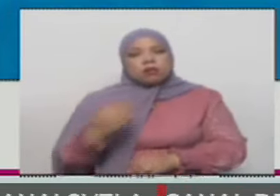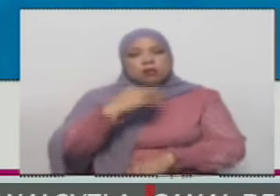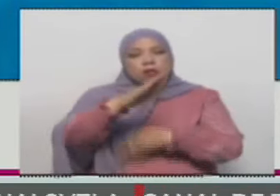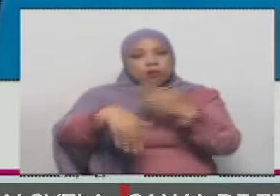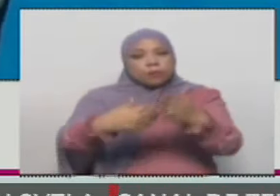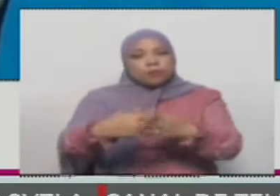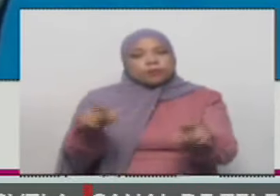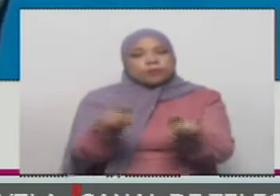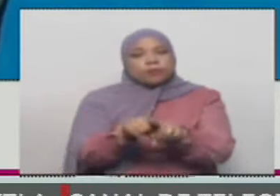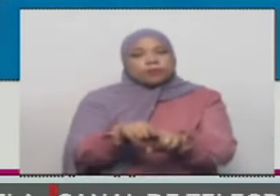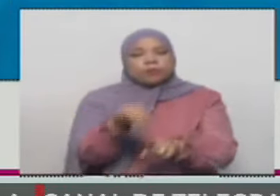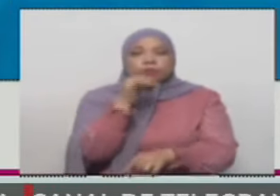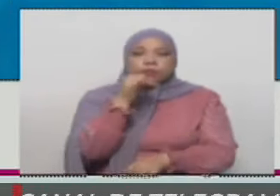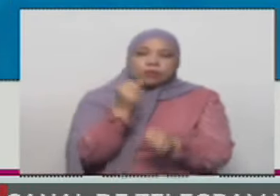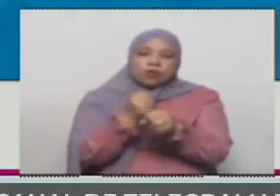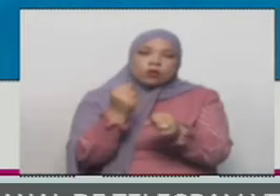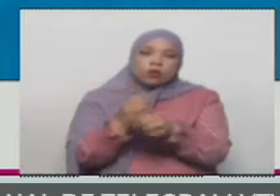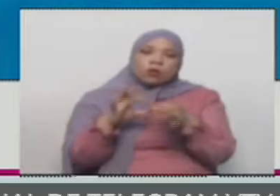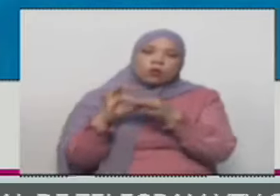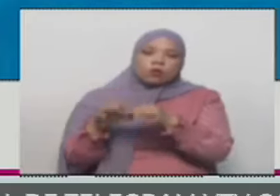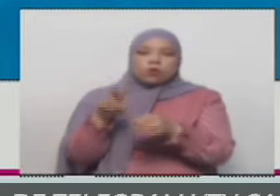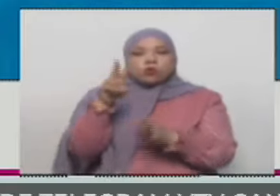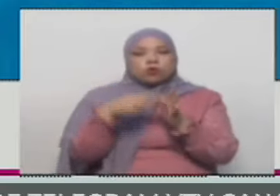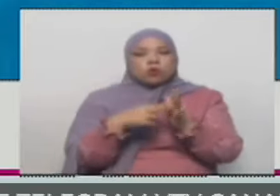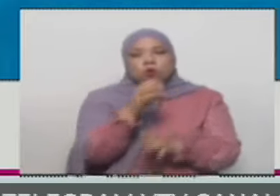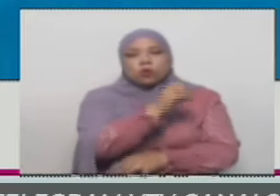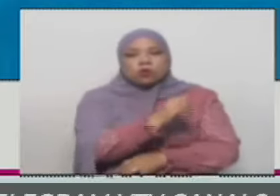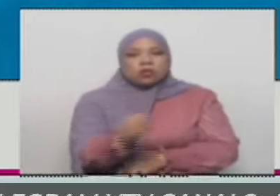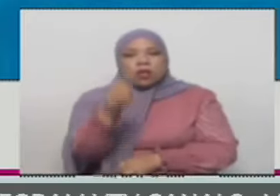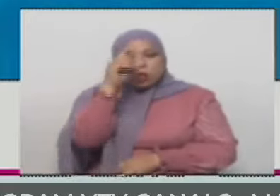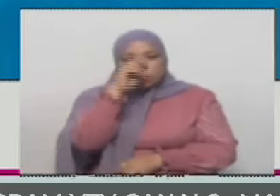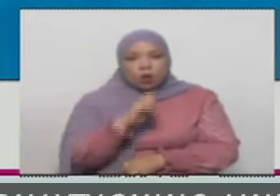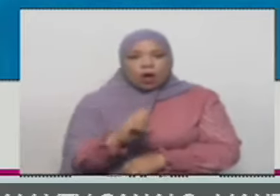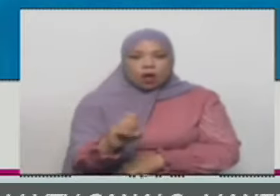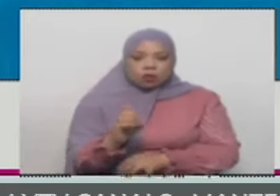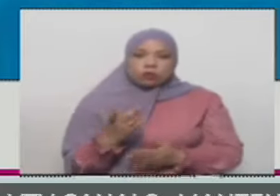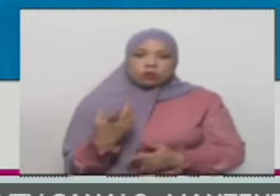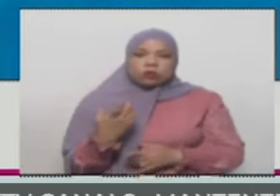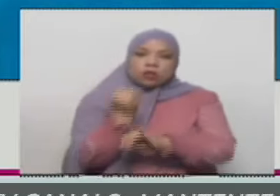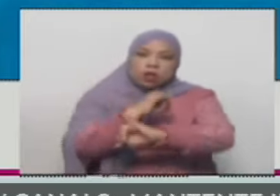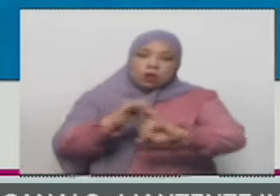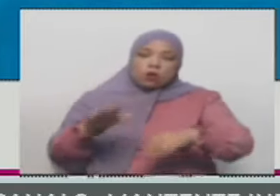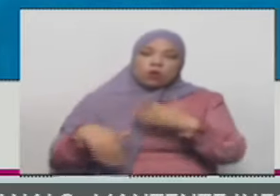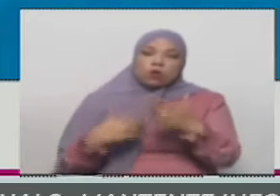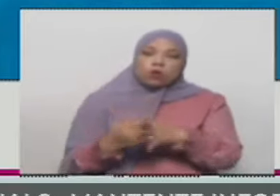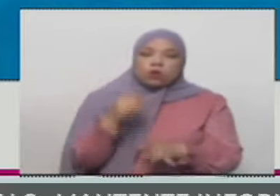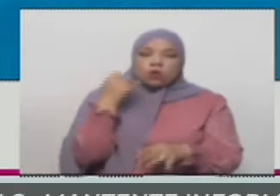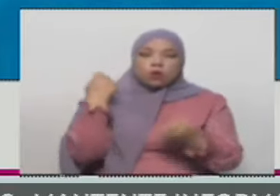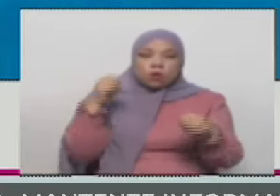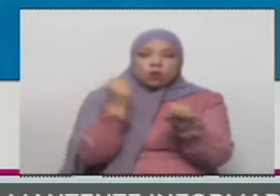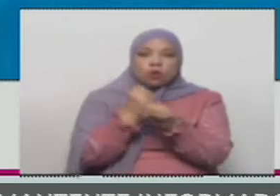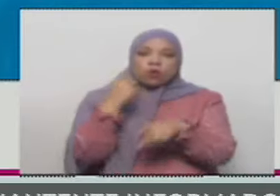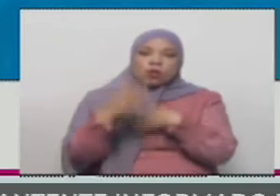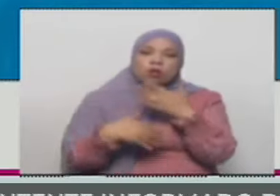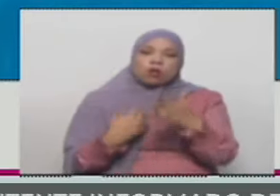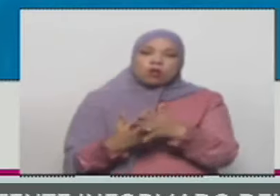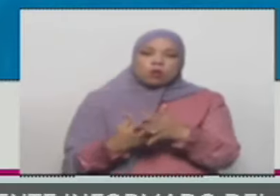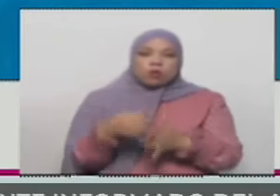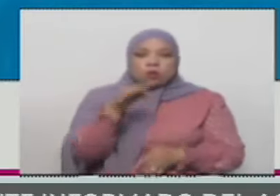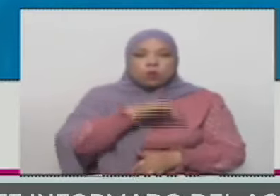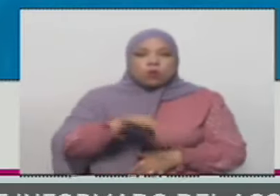de Ayacucho, en las montañas de Junín, hace 200 años por estos tiempos. La independencia de la época se hizo a caballo, se hizo